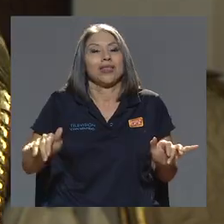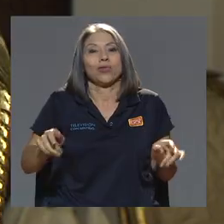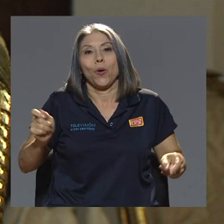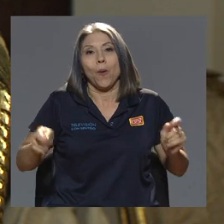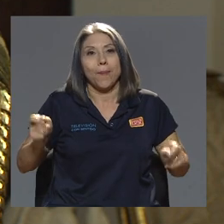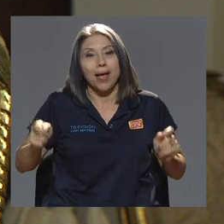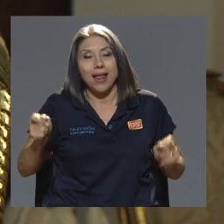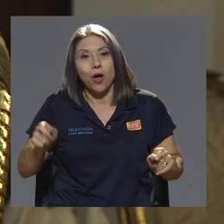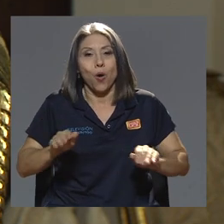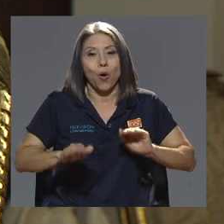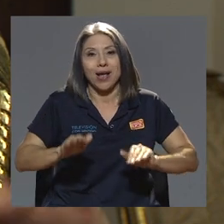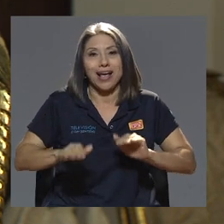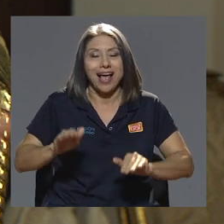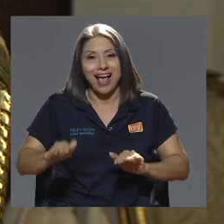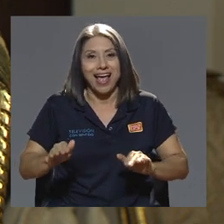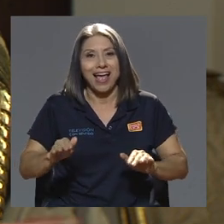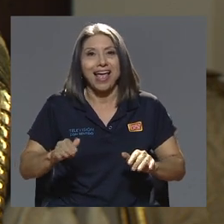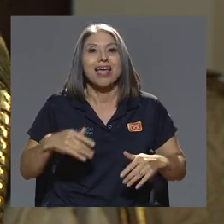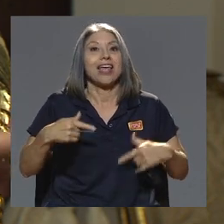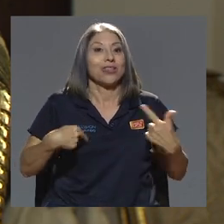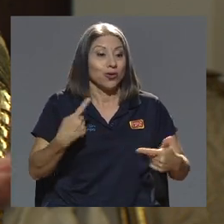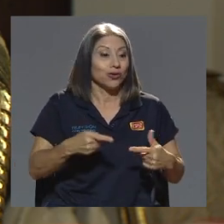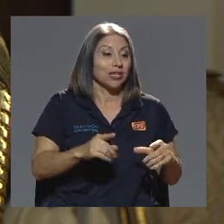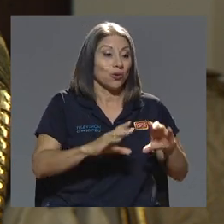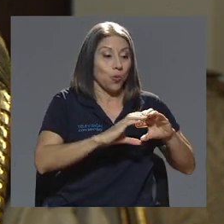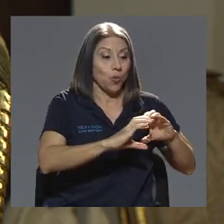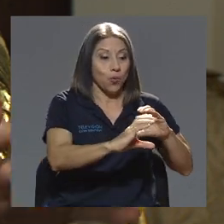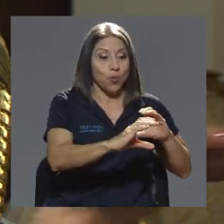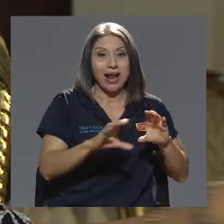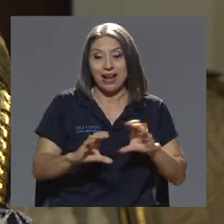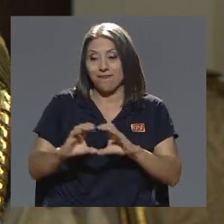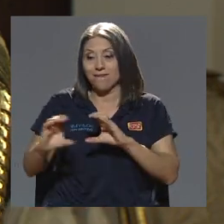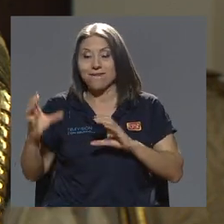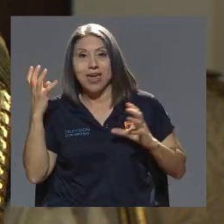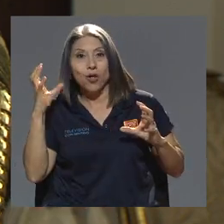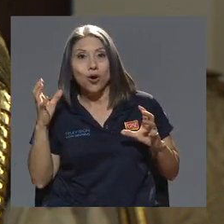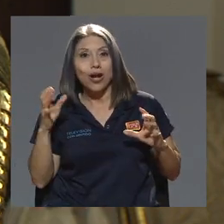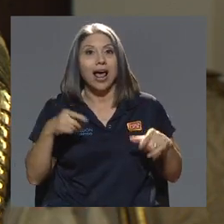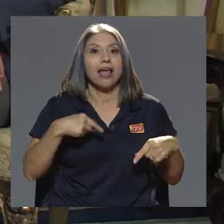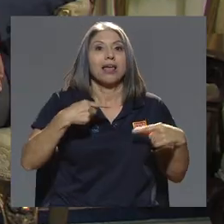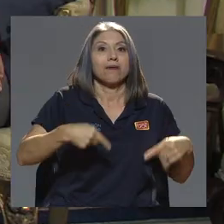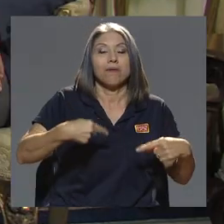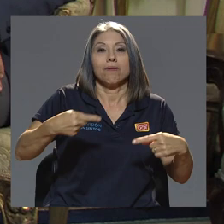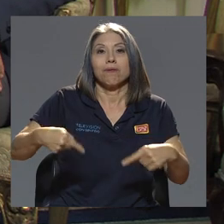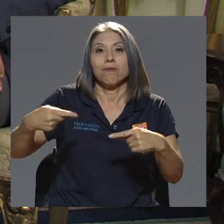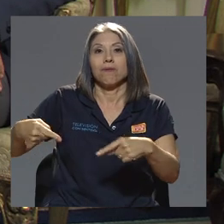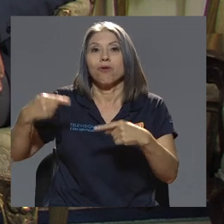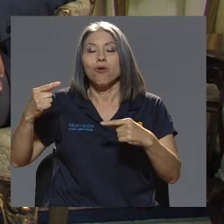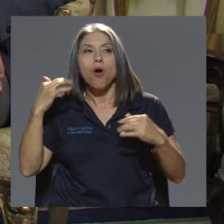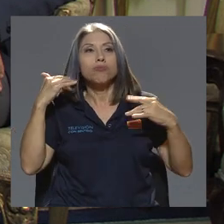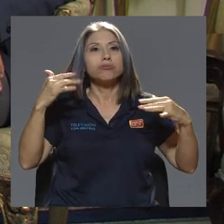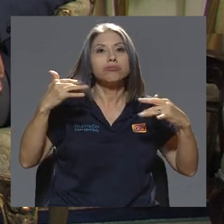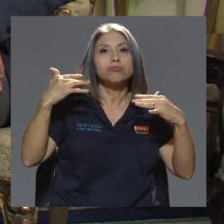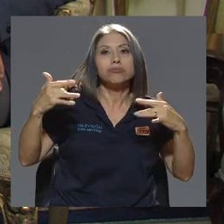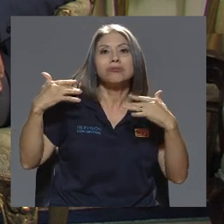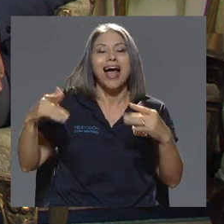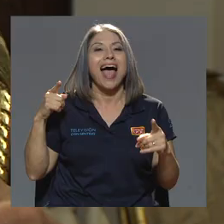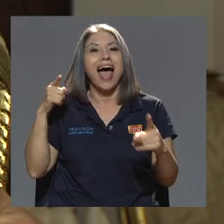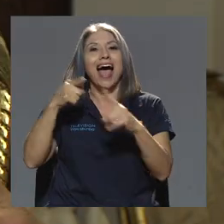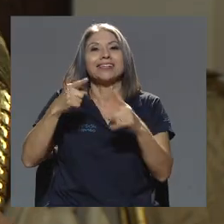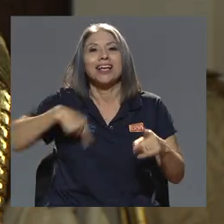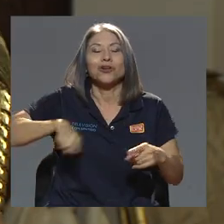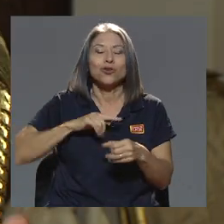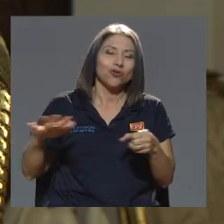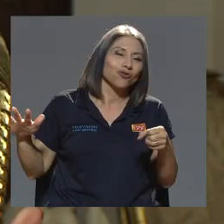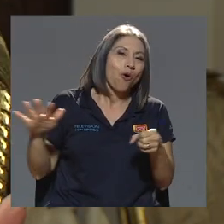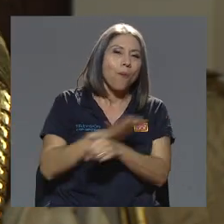fuera, percusiones. Y íbamos pasando de una grabadora a otra hasta que teníamos una orquesta completa. Qué hermoso, qué hermoso. Pero